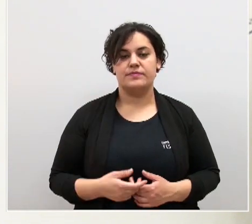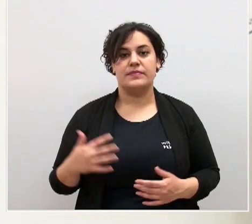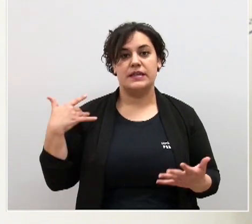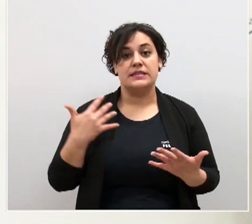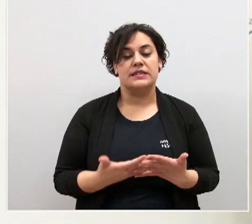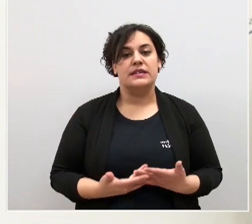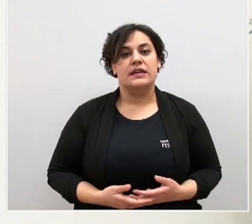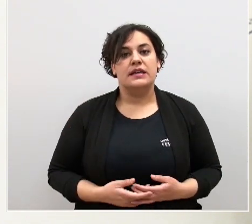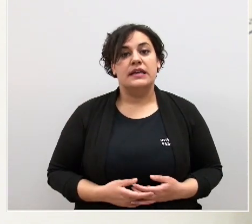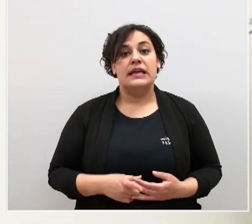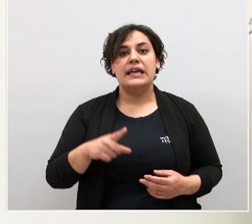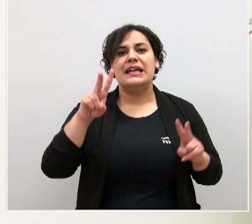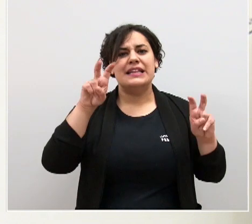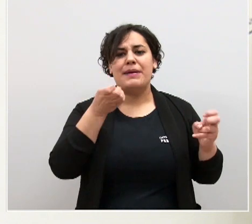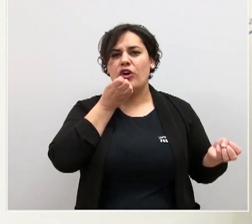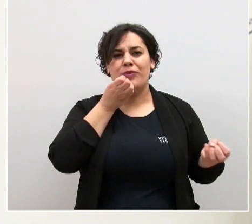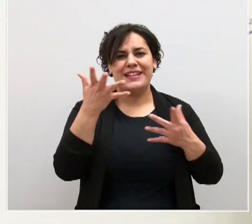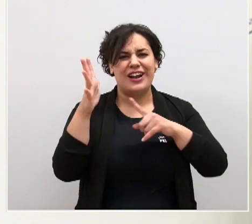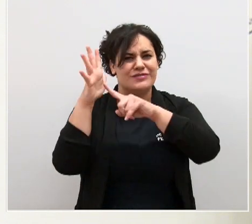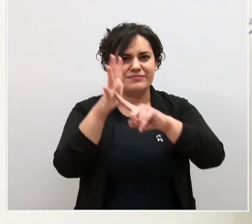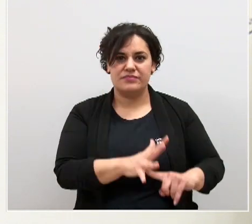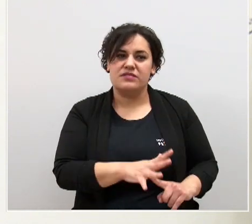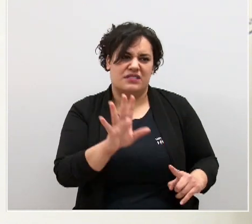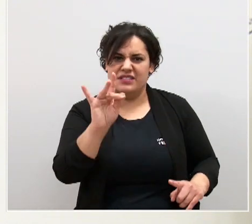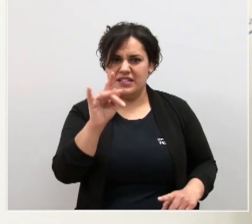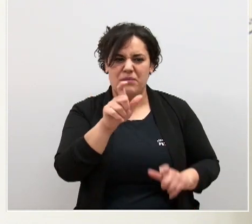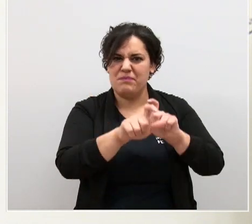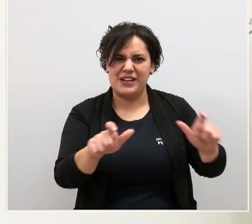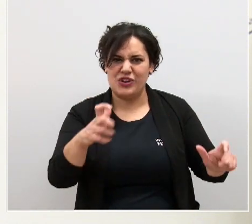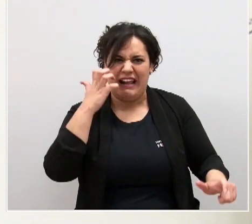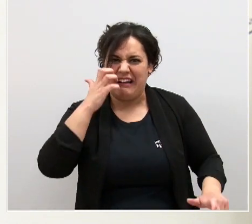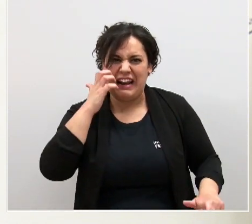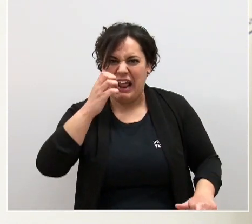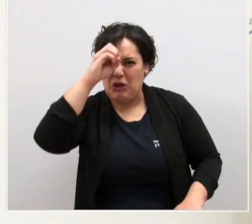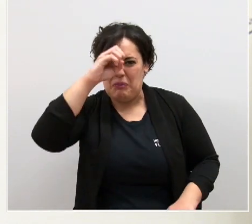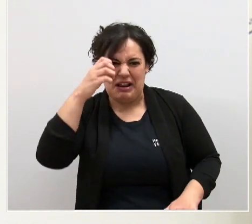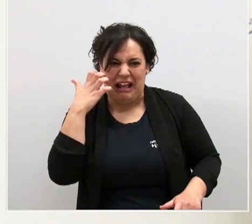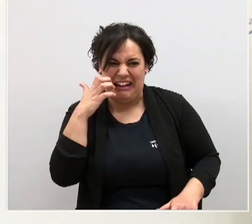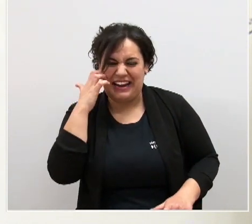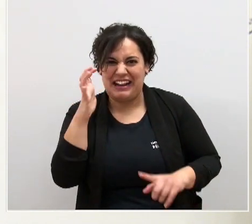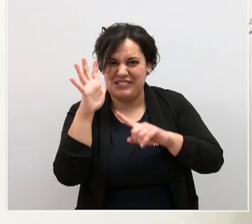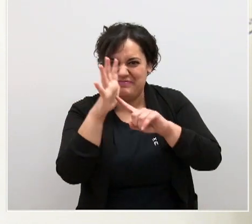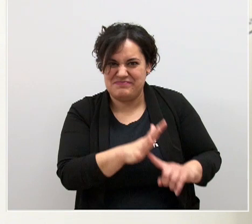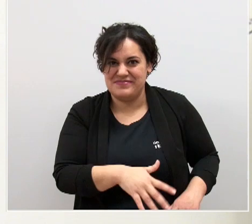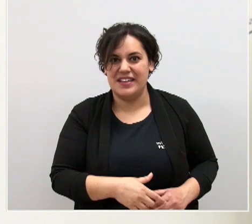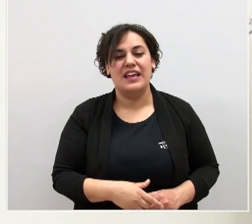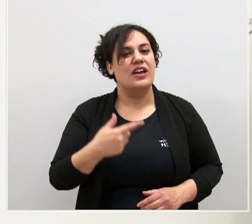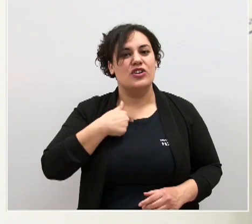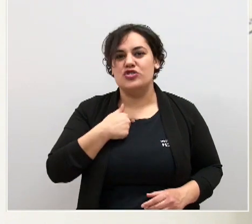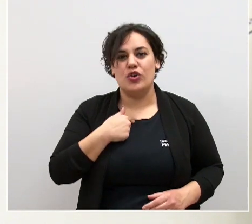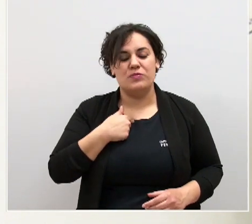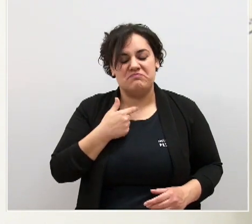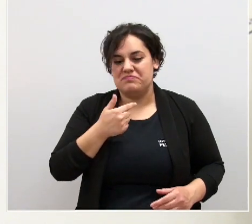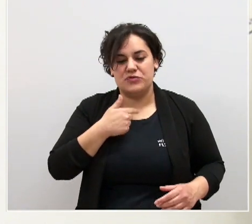creo que son comentarios marginales y siempre hay gente rara que opina cosas raras. Yo creo que ahora mismo lo que hay que quedarse es con los aplausos que todos los